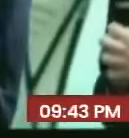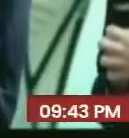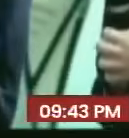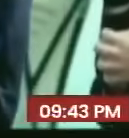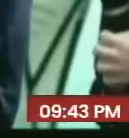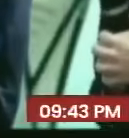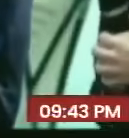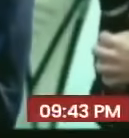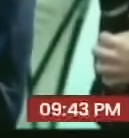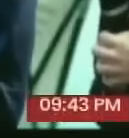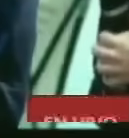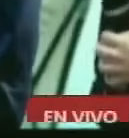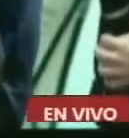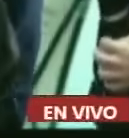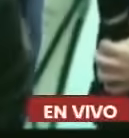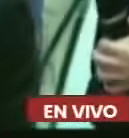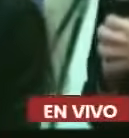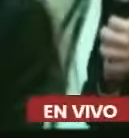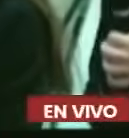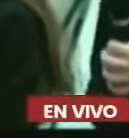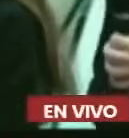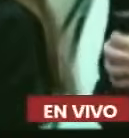y por eso nos fue tan bien. Y